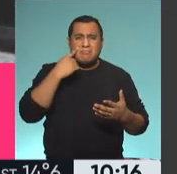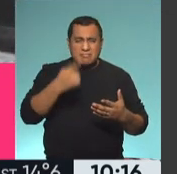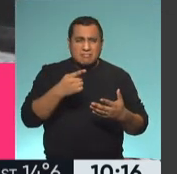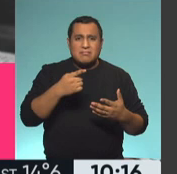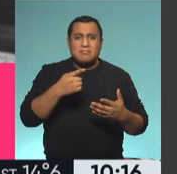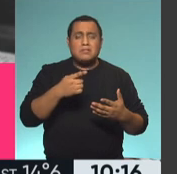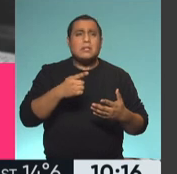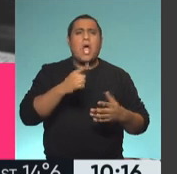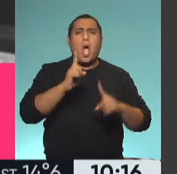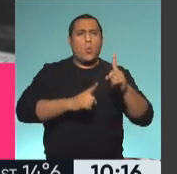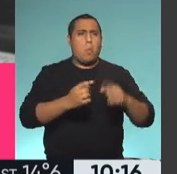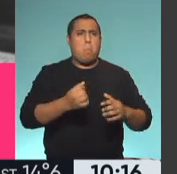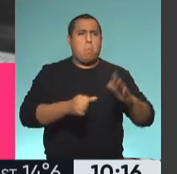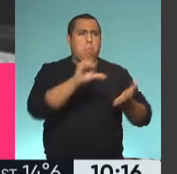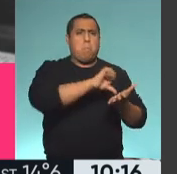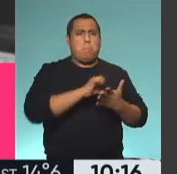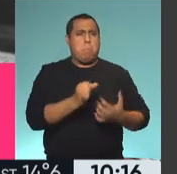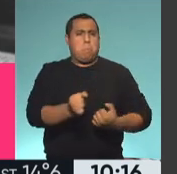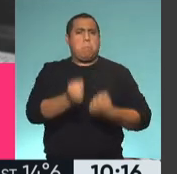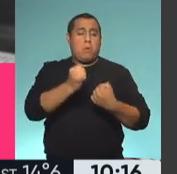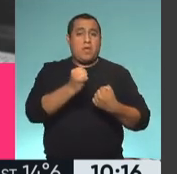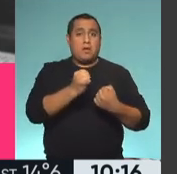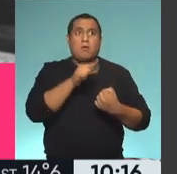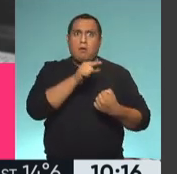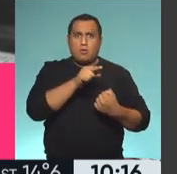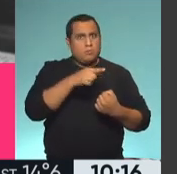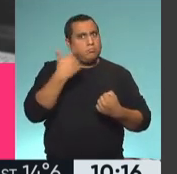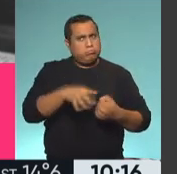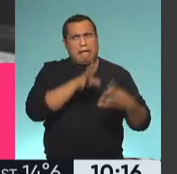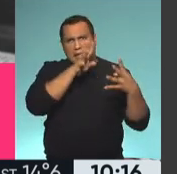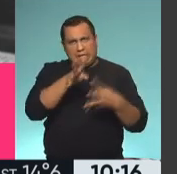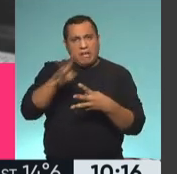de las grandes potencias en periodo de guerra.